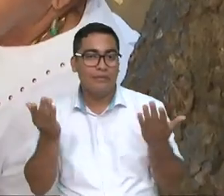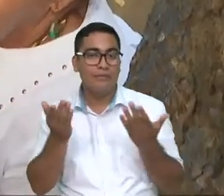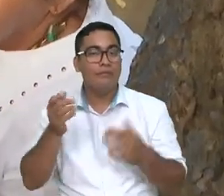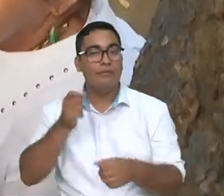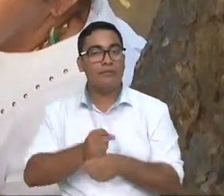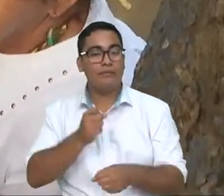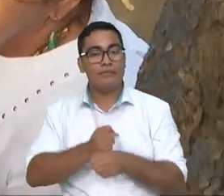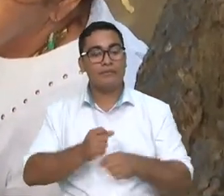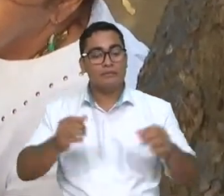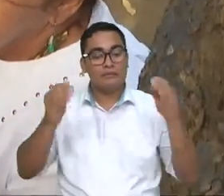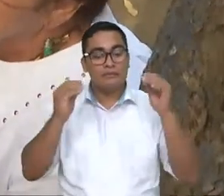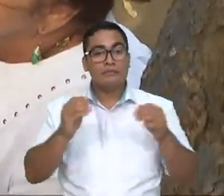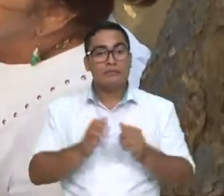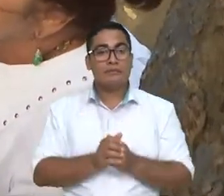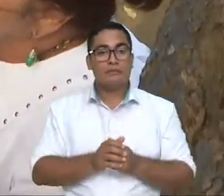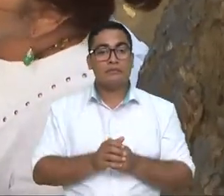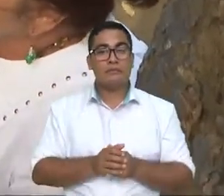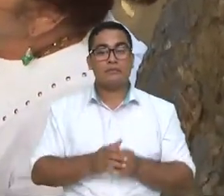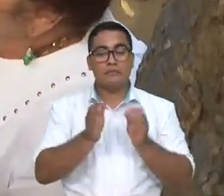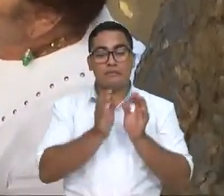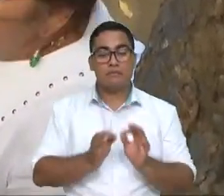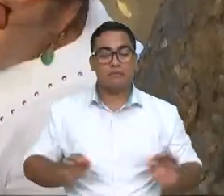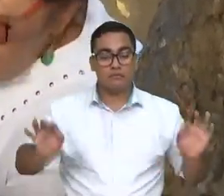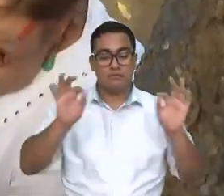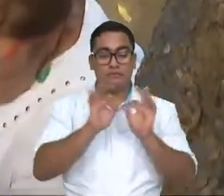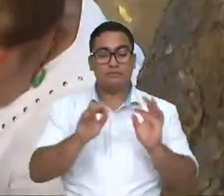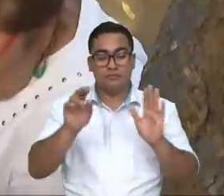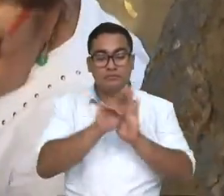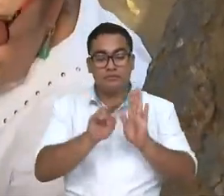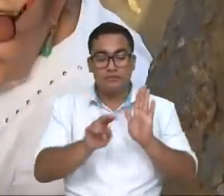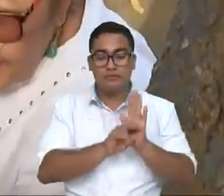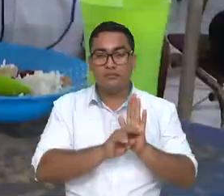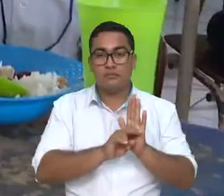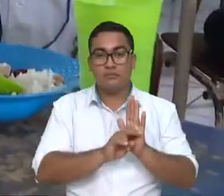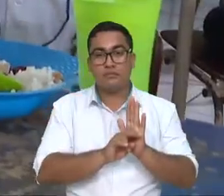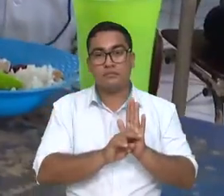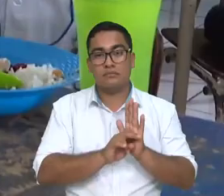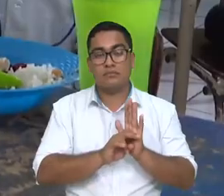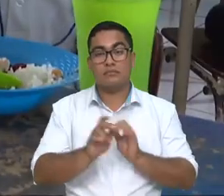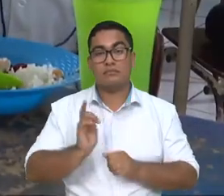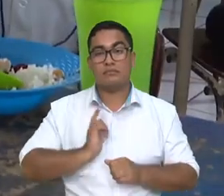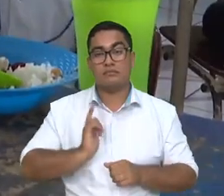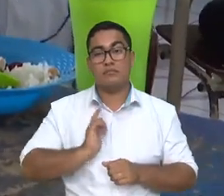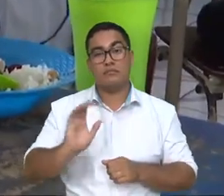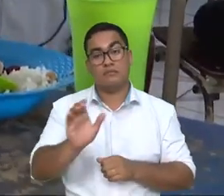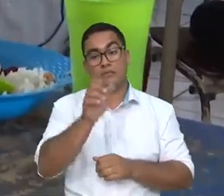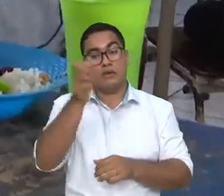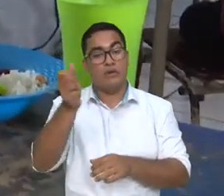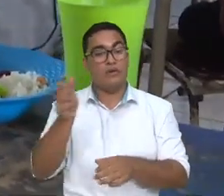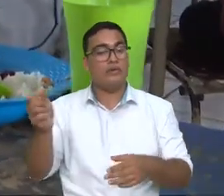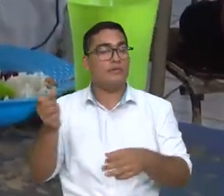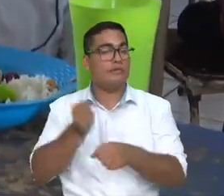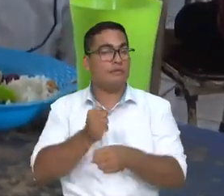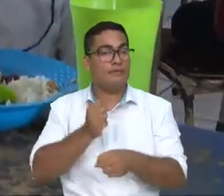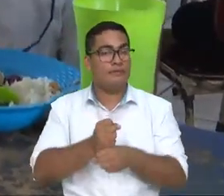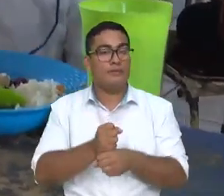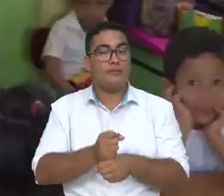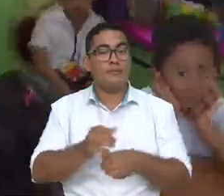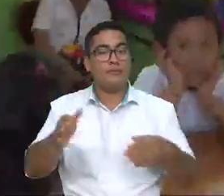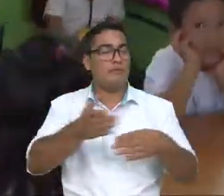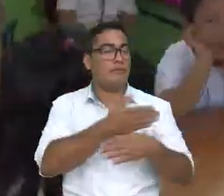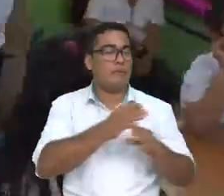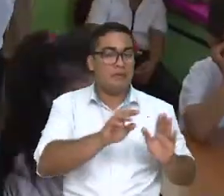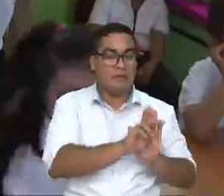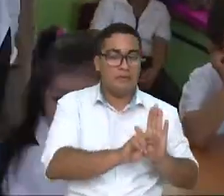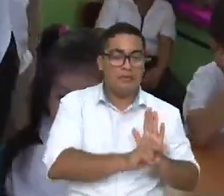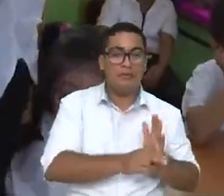actividad educativa. Y no solamente desde el punto de vista académico, porque nosotros tenemos otras áreas de trabajo que no precisamente son académicas, sino